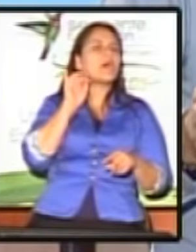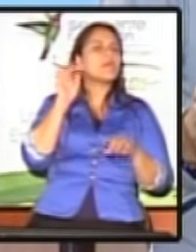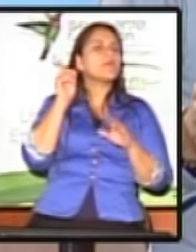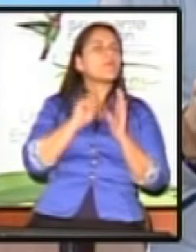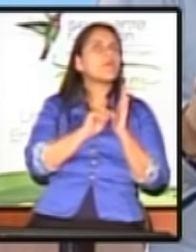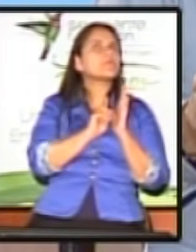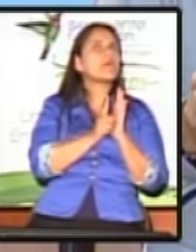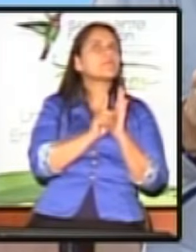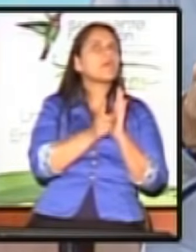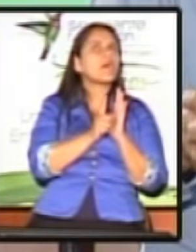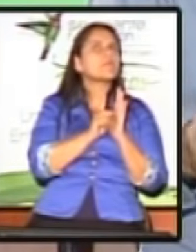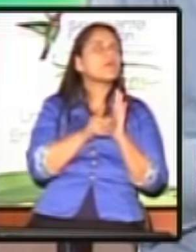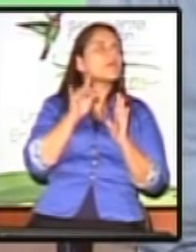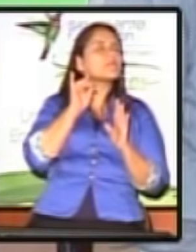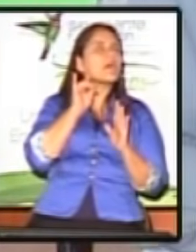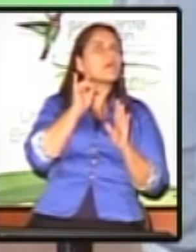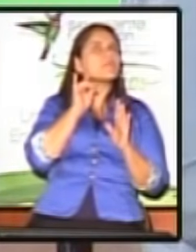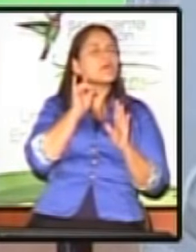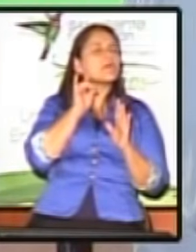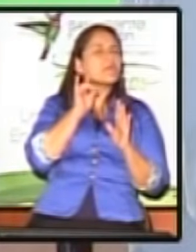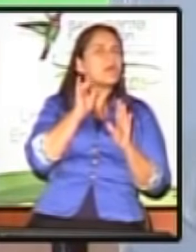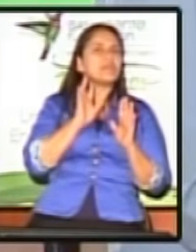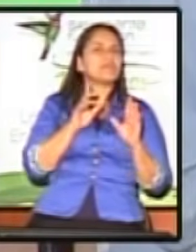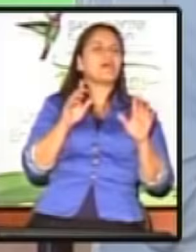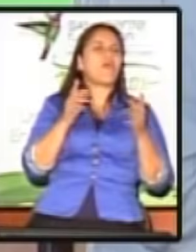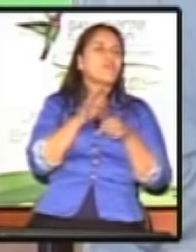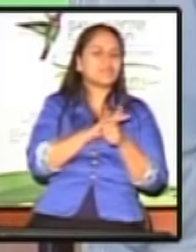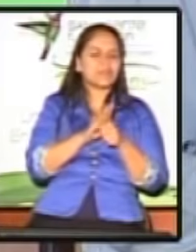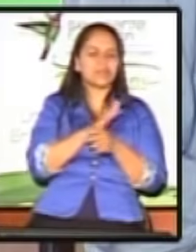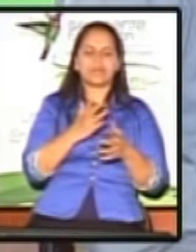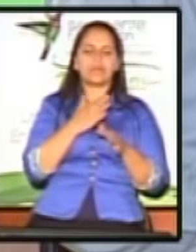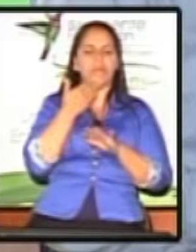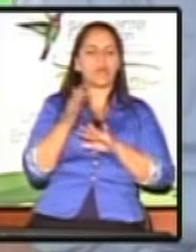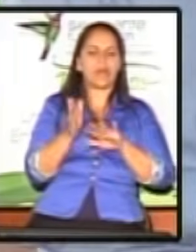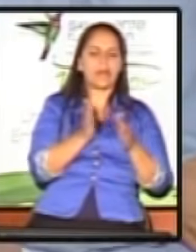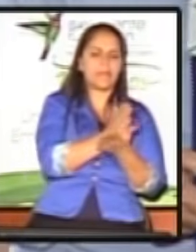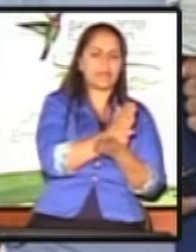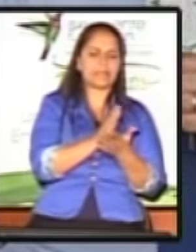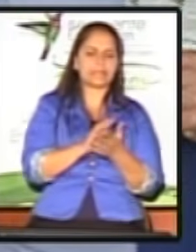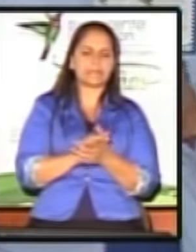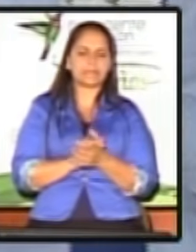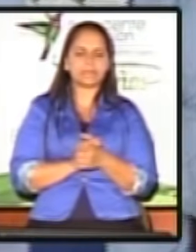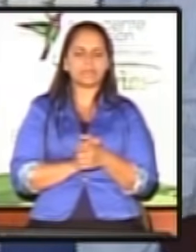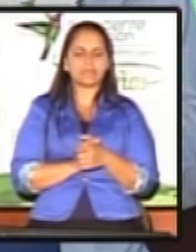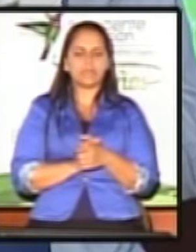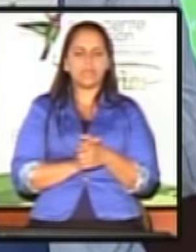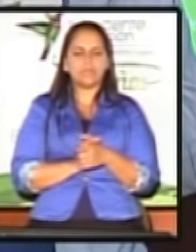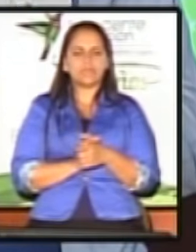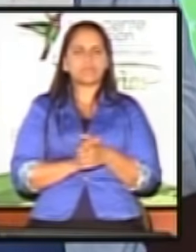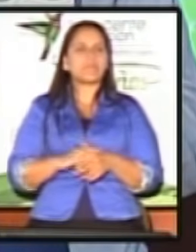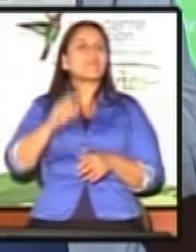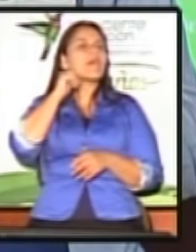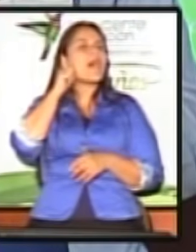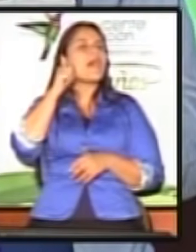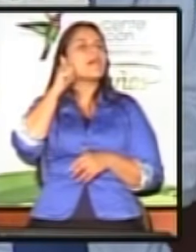sus situaciones habituales. Por ejemplo, una paciente me decía, vivía en una